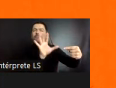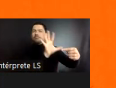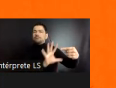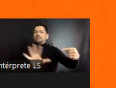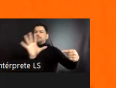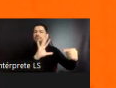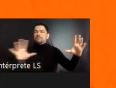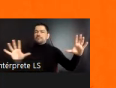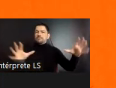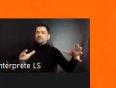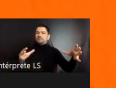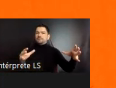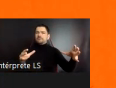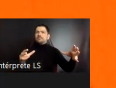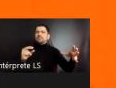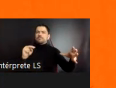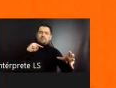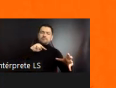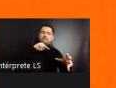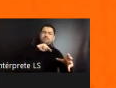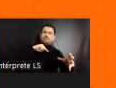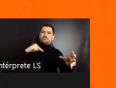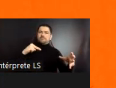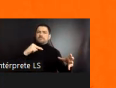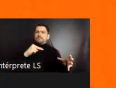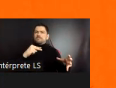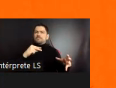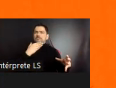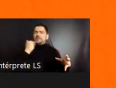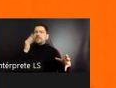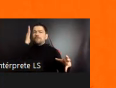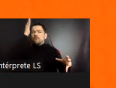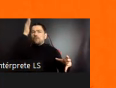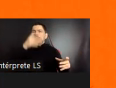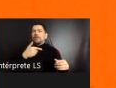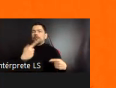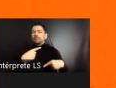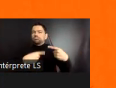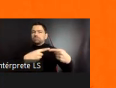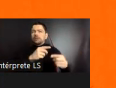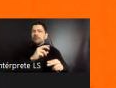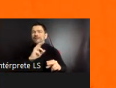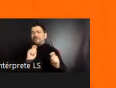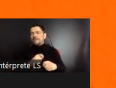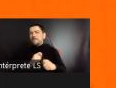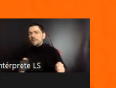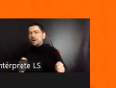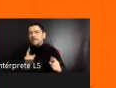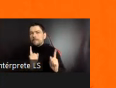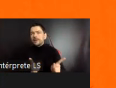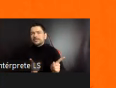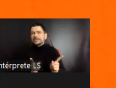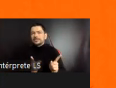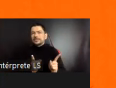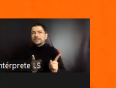cómo eso va a impactar los recursos naturales en el futuro, cómo se va a responder a emergencias en el futuro y ciertamente cómo se va a responder